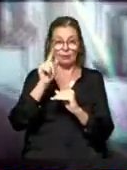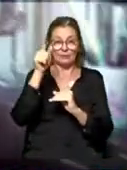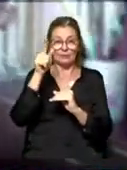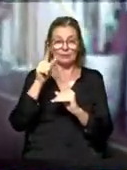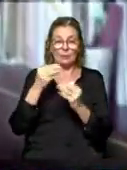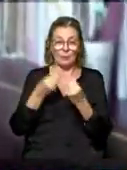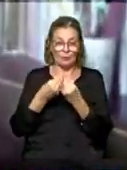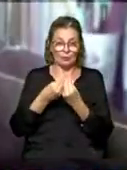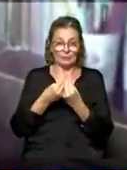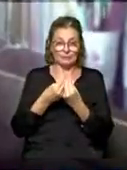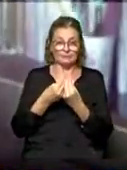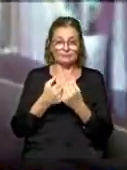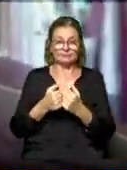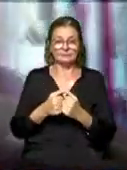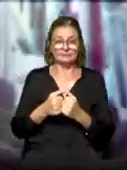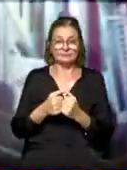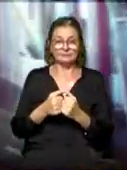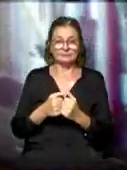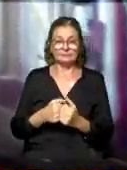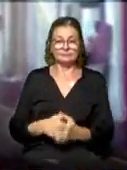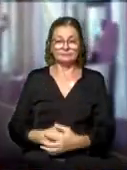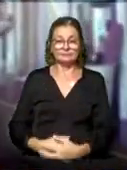no lo uso mucho.